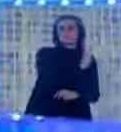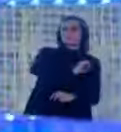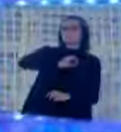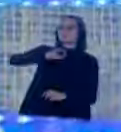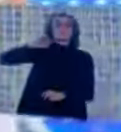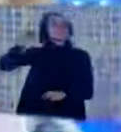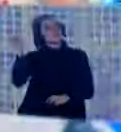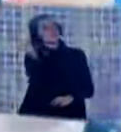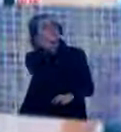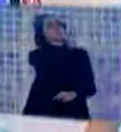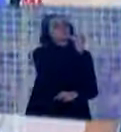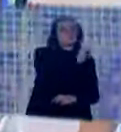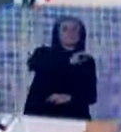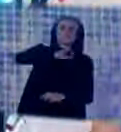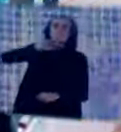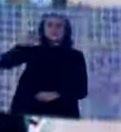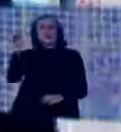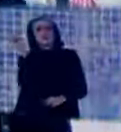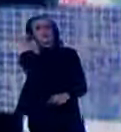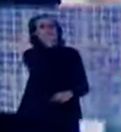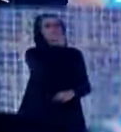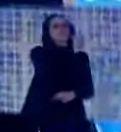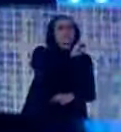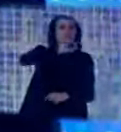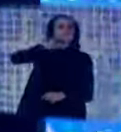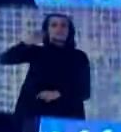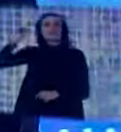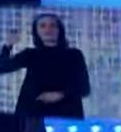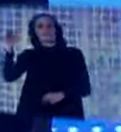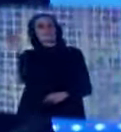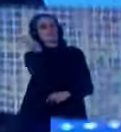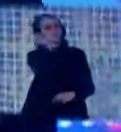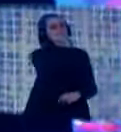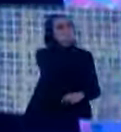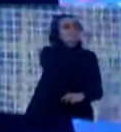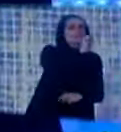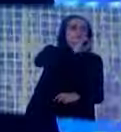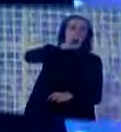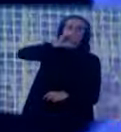des una par pas la infancia